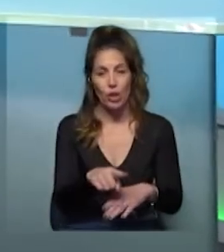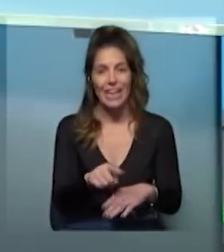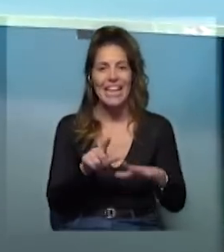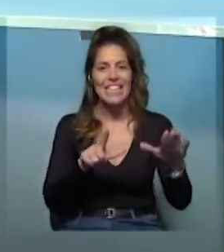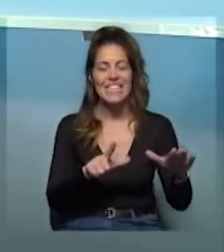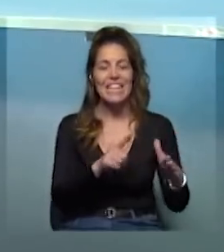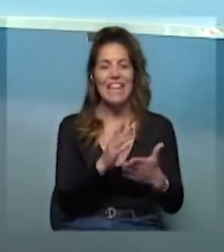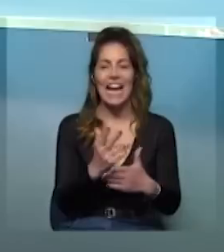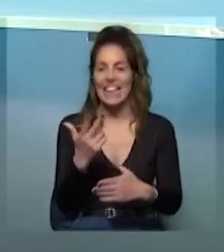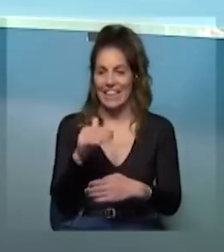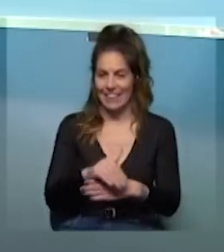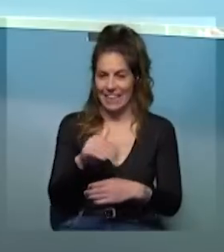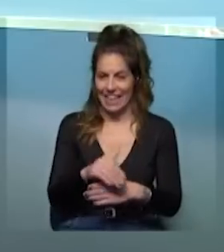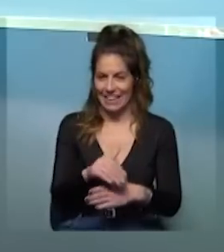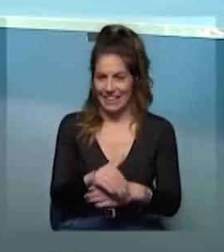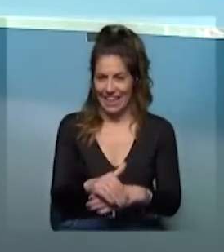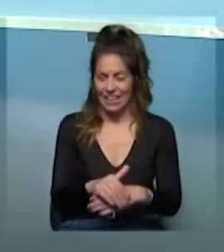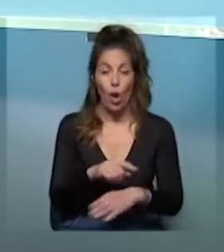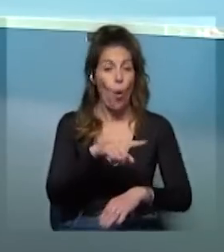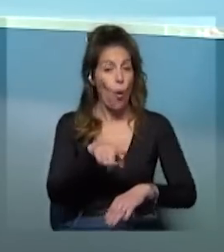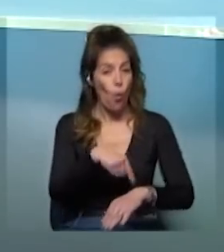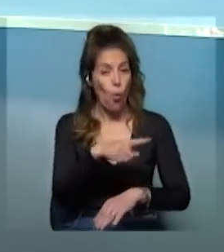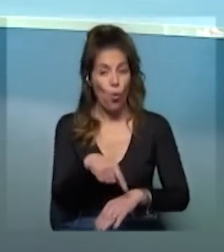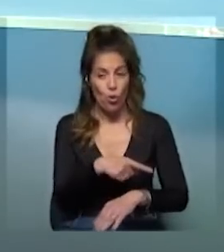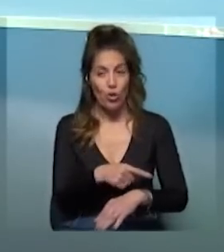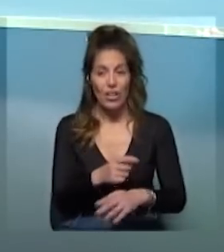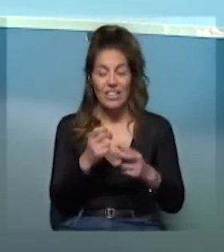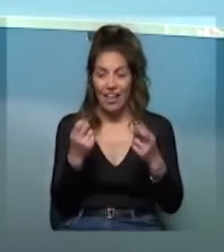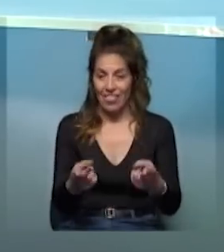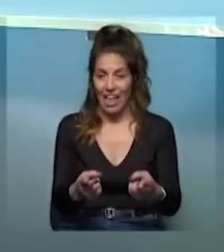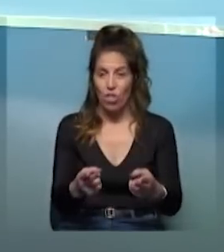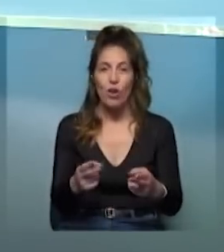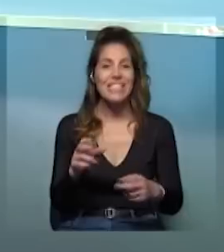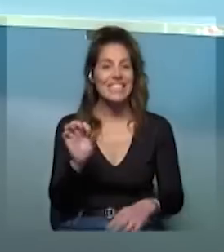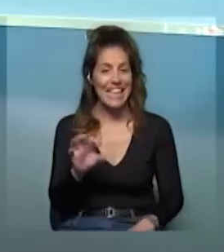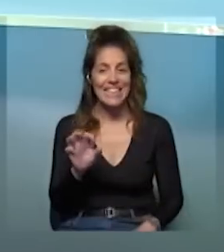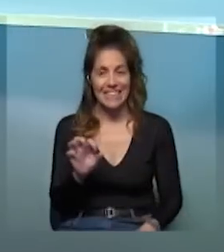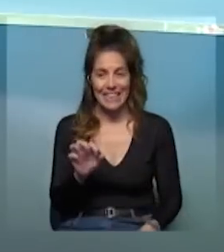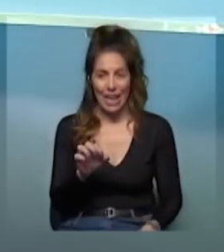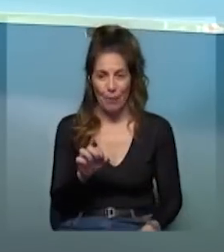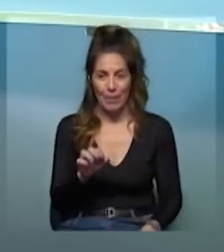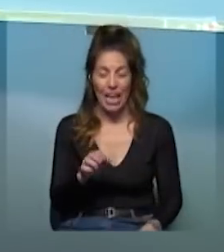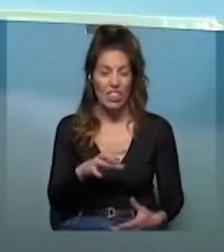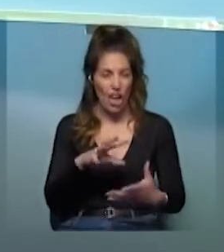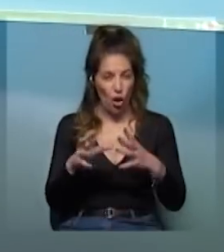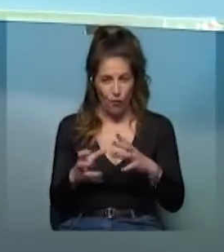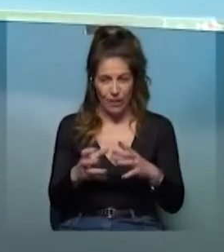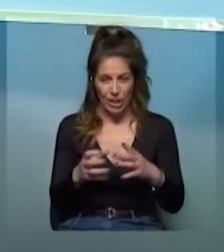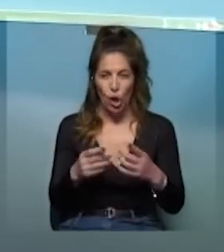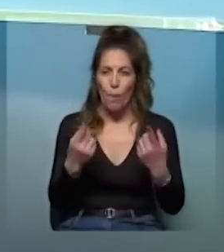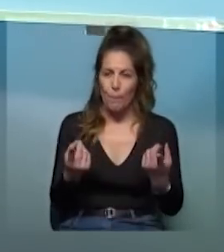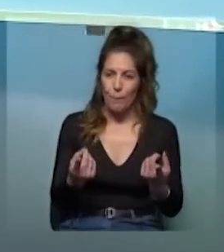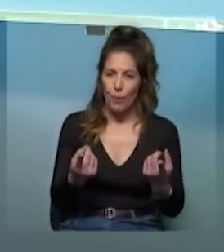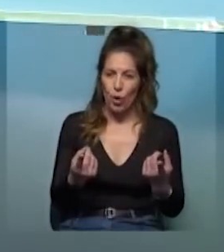7 y las 15 sí efectivamente ese es un horario que se había fijado en el mes de septiembre durante el conflicto por la